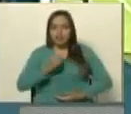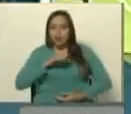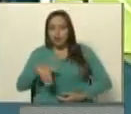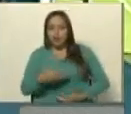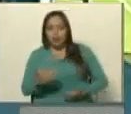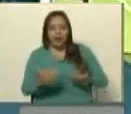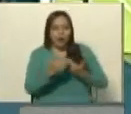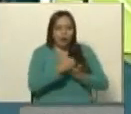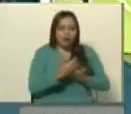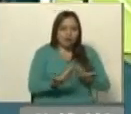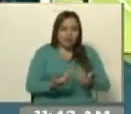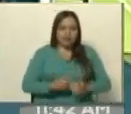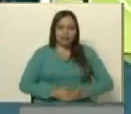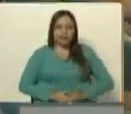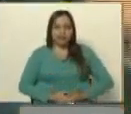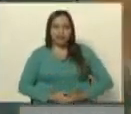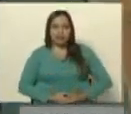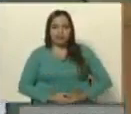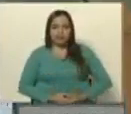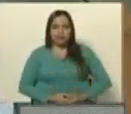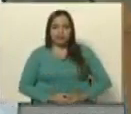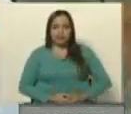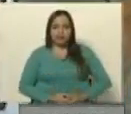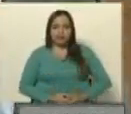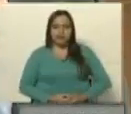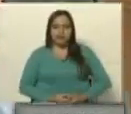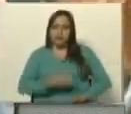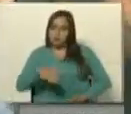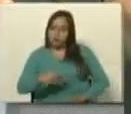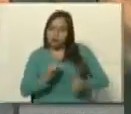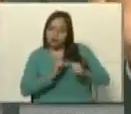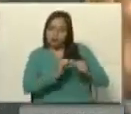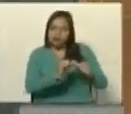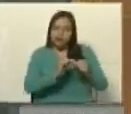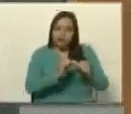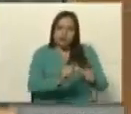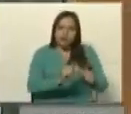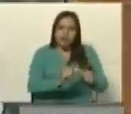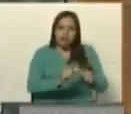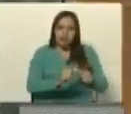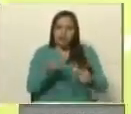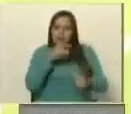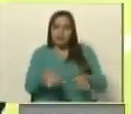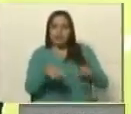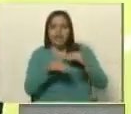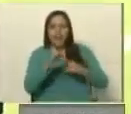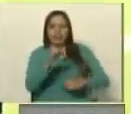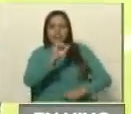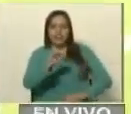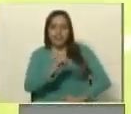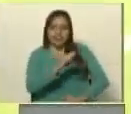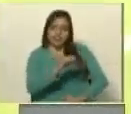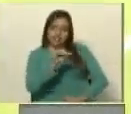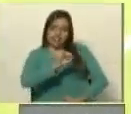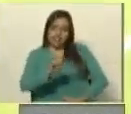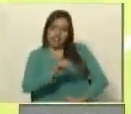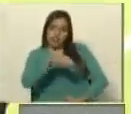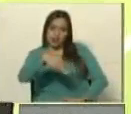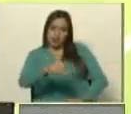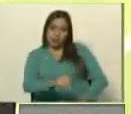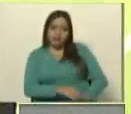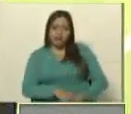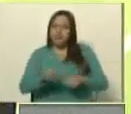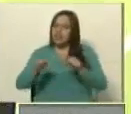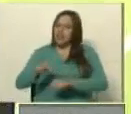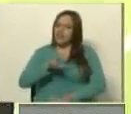insaltable, ilimitada en su poder para resistirlo, ahora resistir bien al fascismo. 20 años han pasado y aquí se está